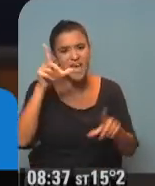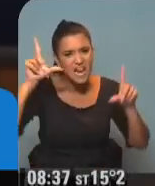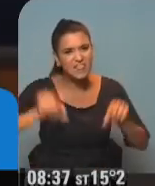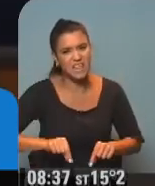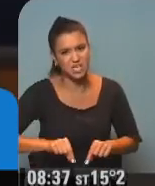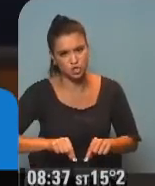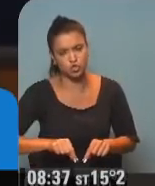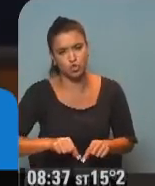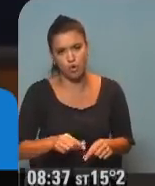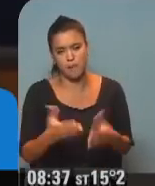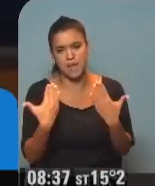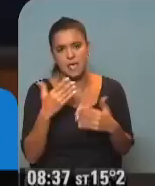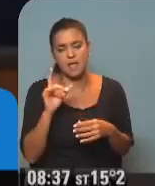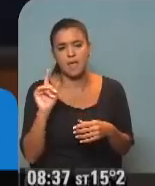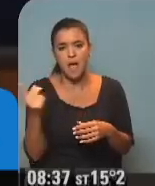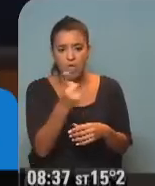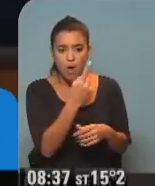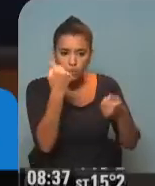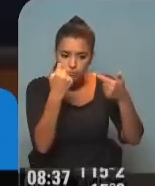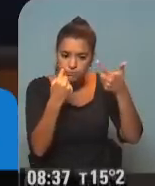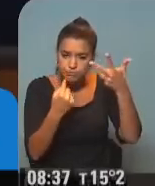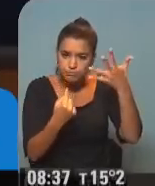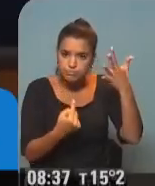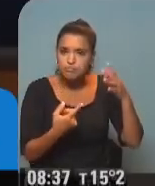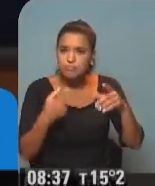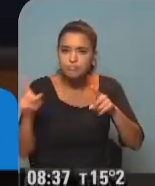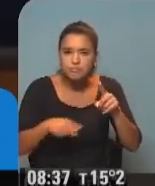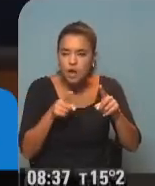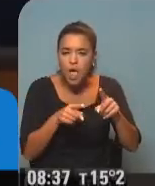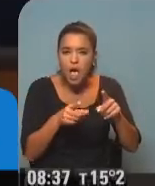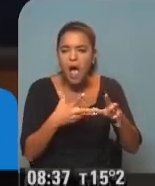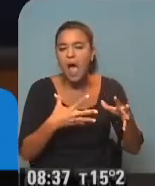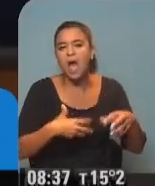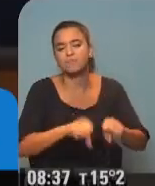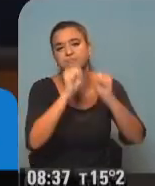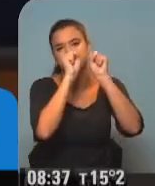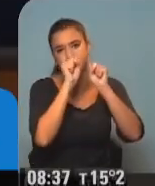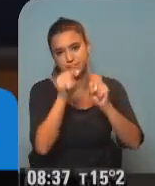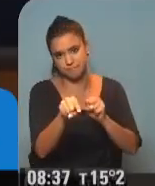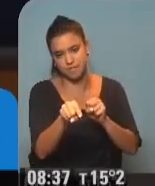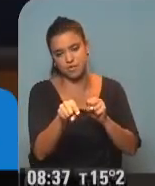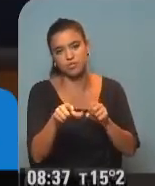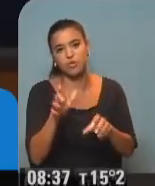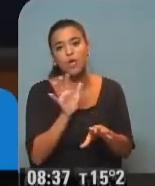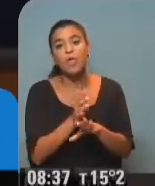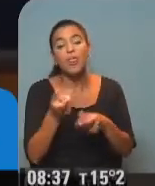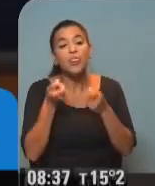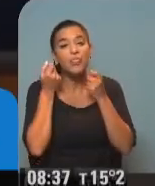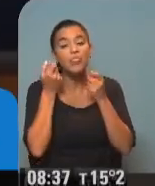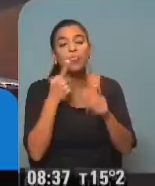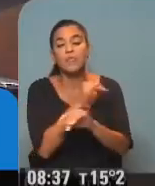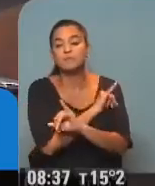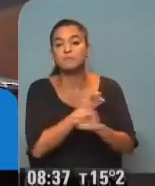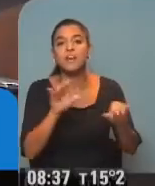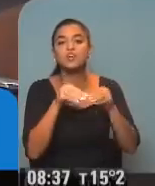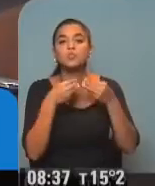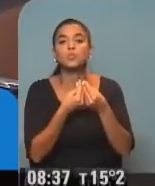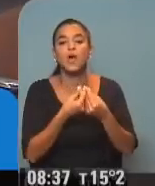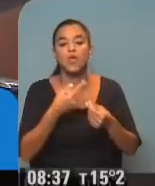intenso para que cada uno de estos casos sea seguido hasta las últimas instancias. Y eso implica dar a conocer el resultado